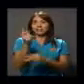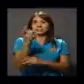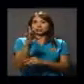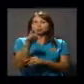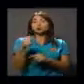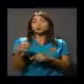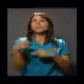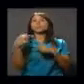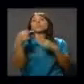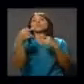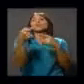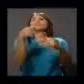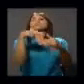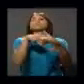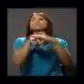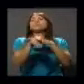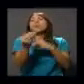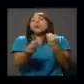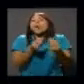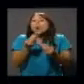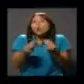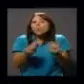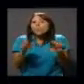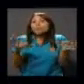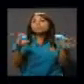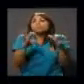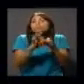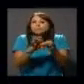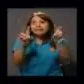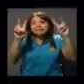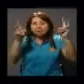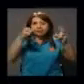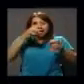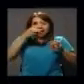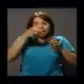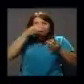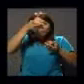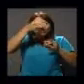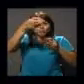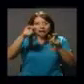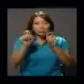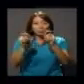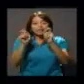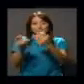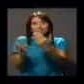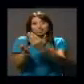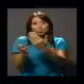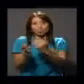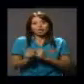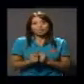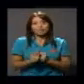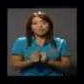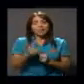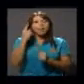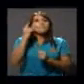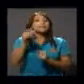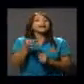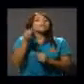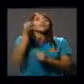visualizan en términos de educación, cultura y tecnología? ¿Cuál es la meta a cumplir para ese momento?